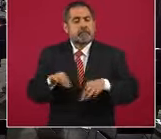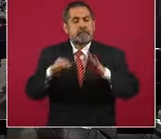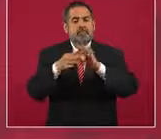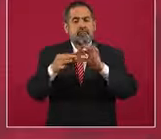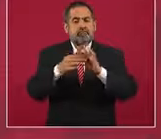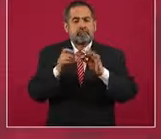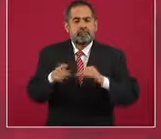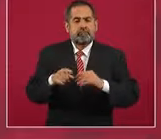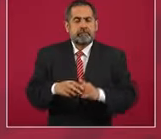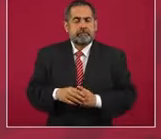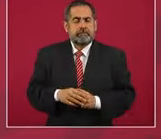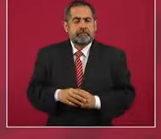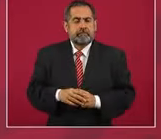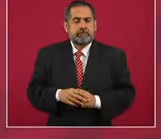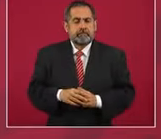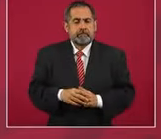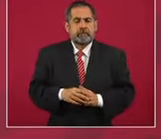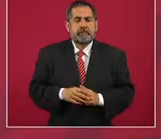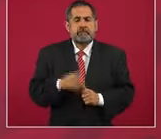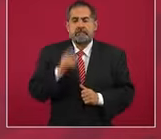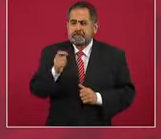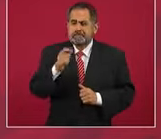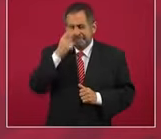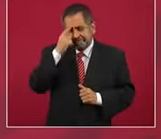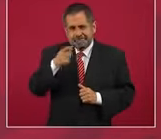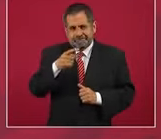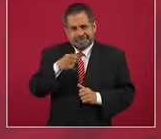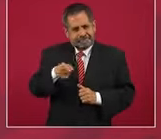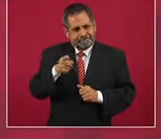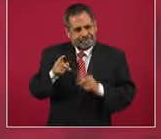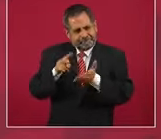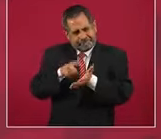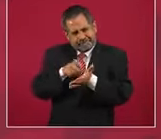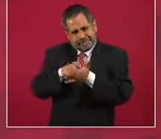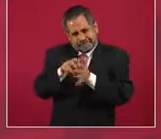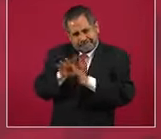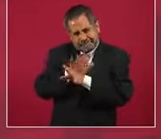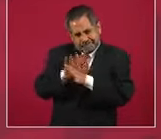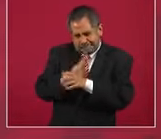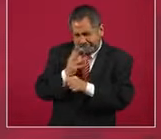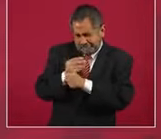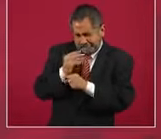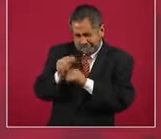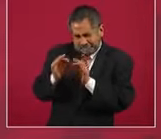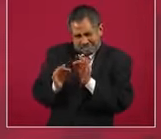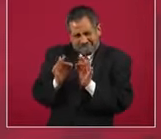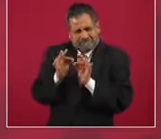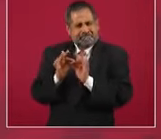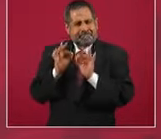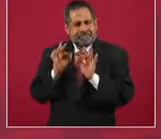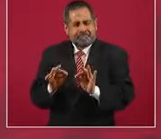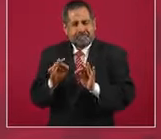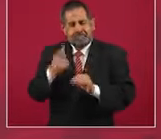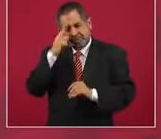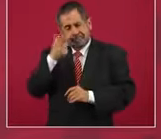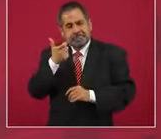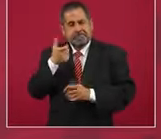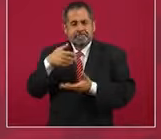importante el que se perfeccione este sistema de dispersión de fondos de manera